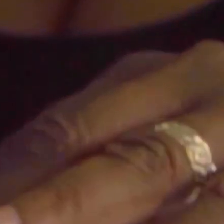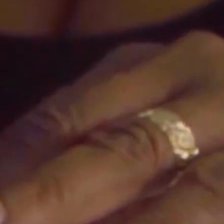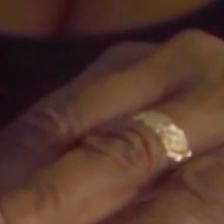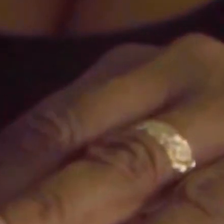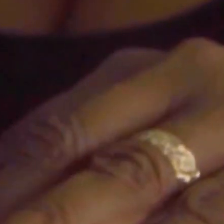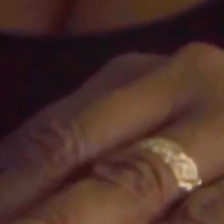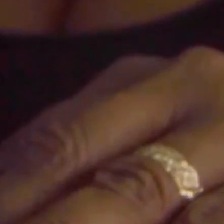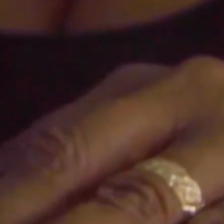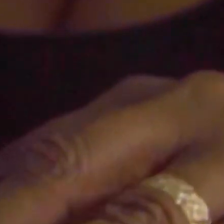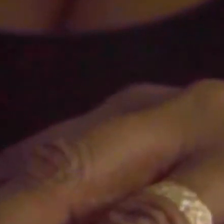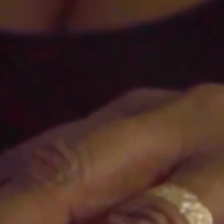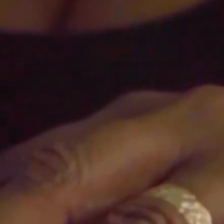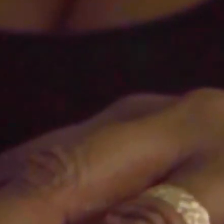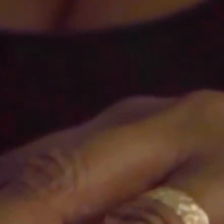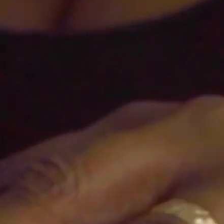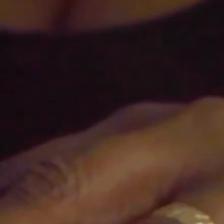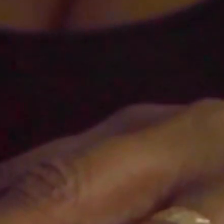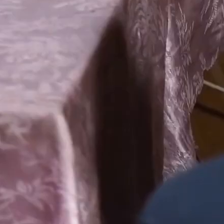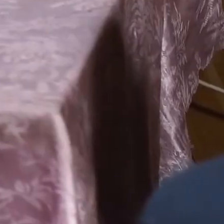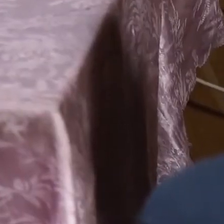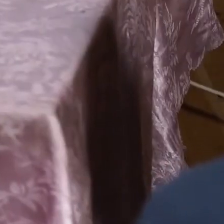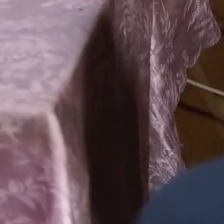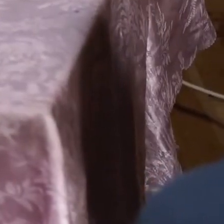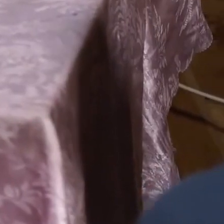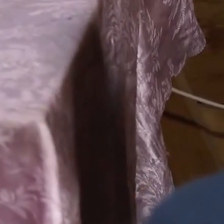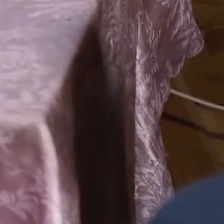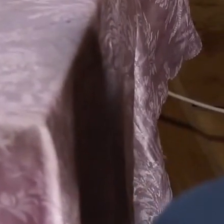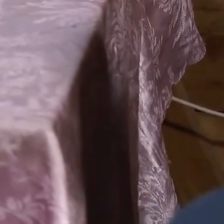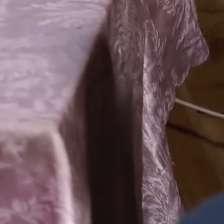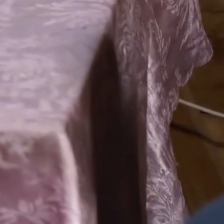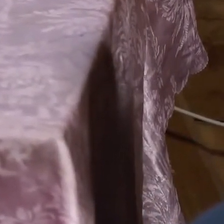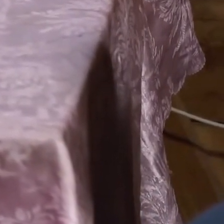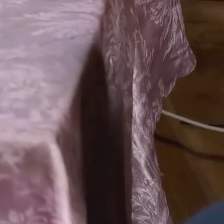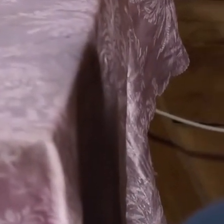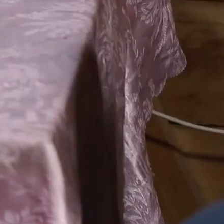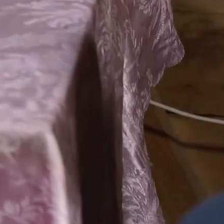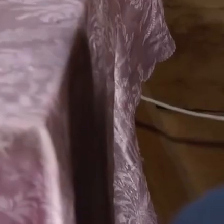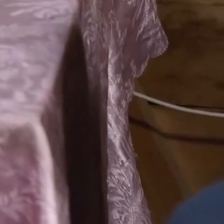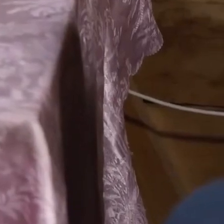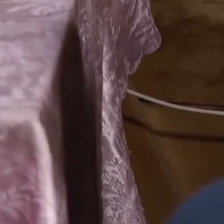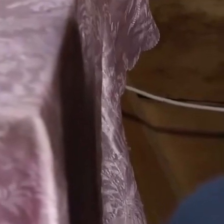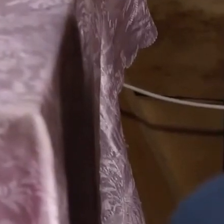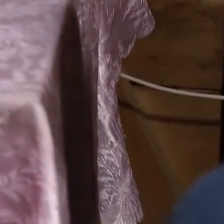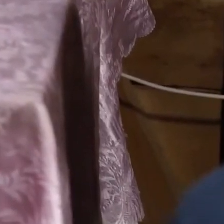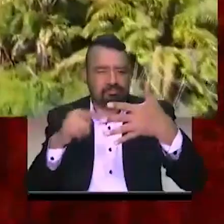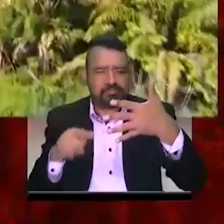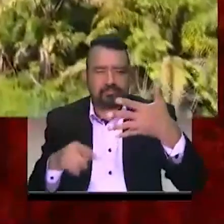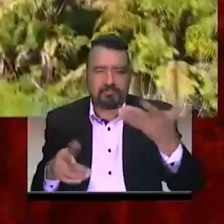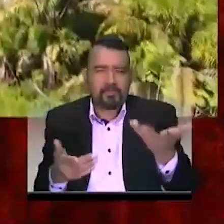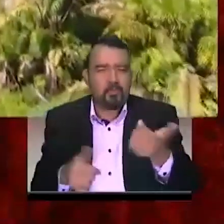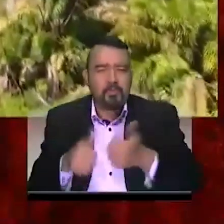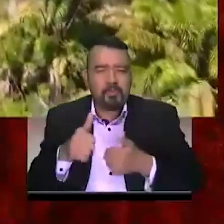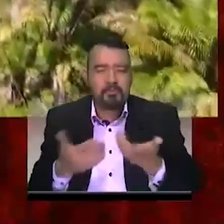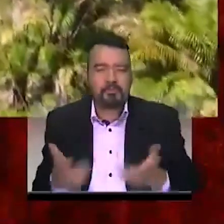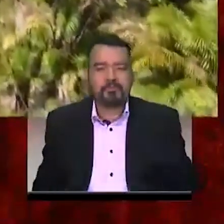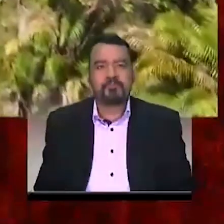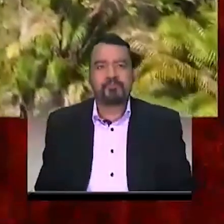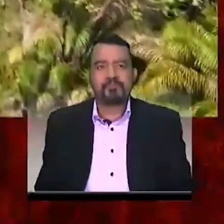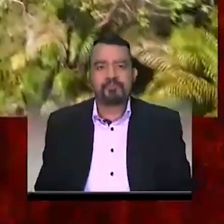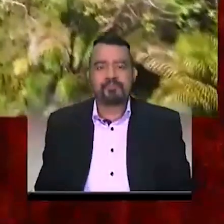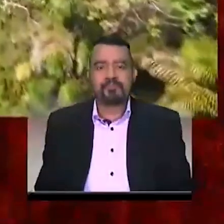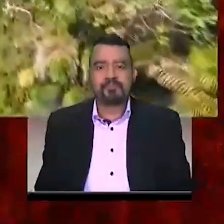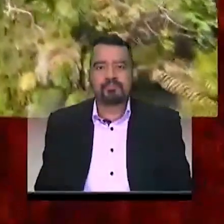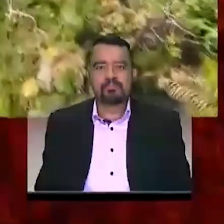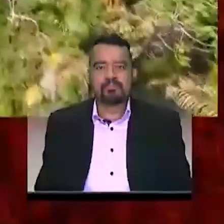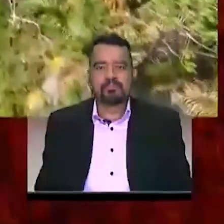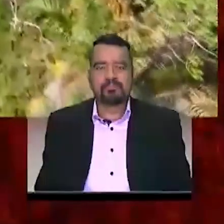es la consolidación de una cantidad de oportunidades. Veamos, por ejemplo, hoy el mundo,